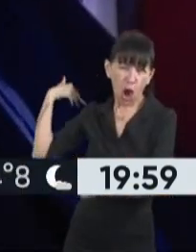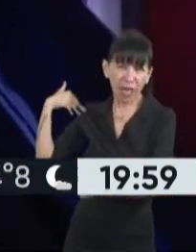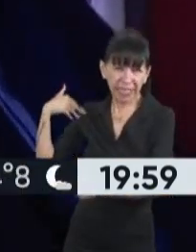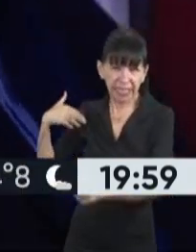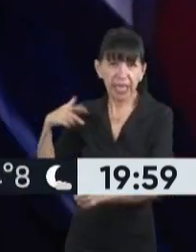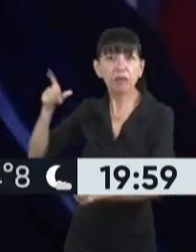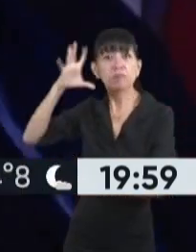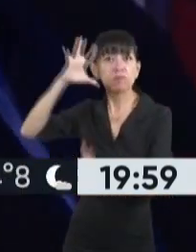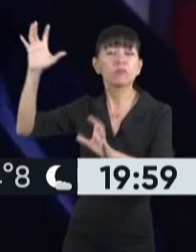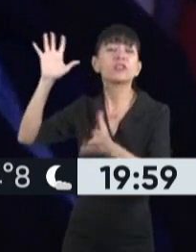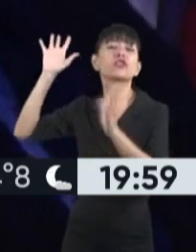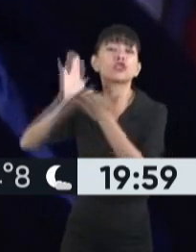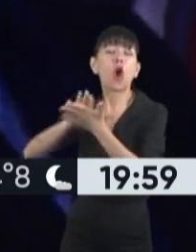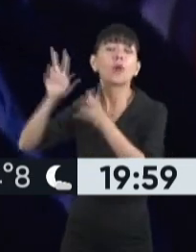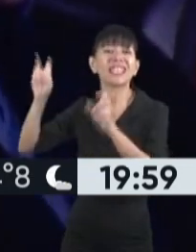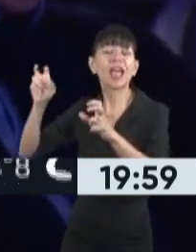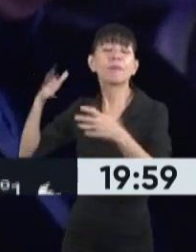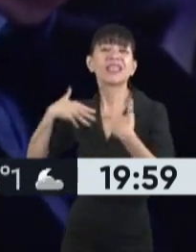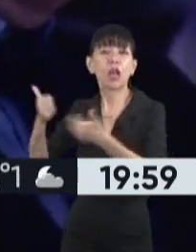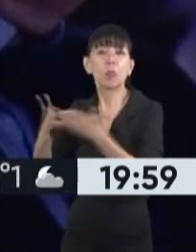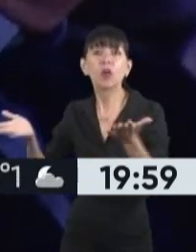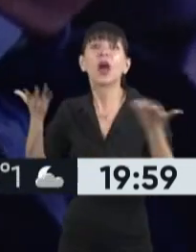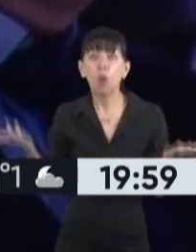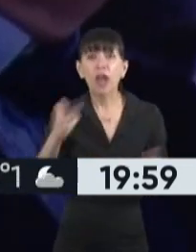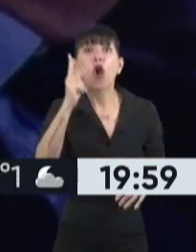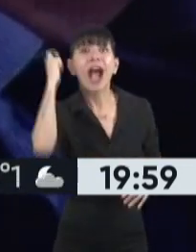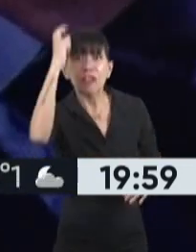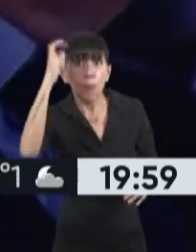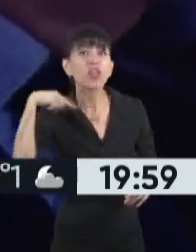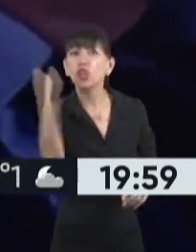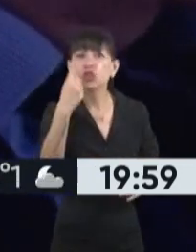que hizo en la obra pública argentina.